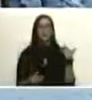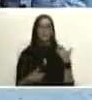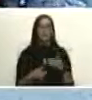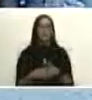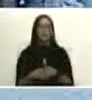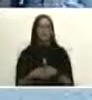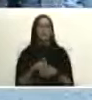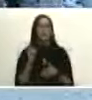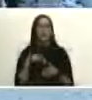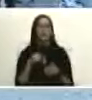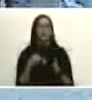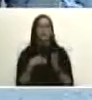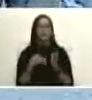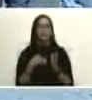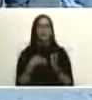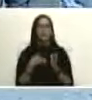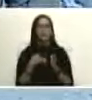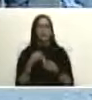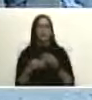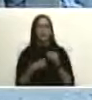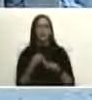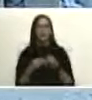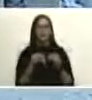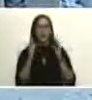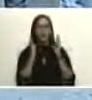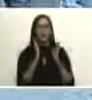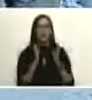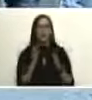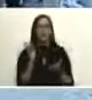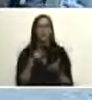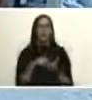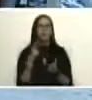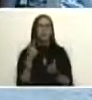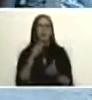también esa institución ha sido atendida. Vinieron